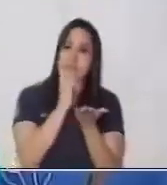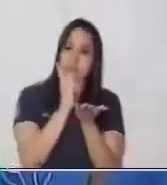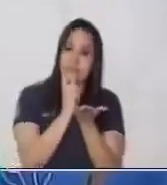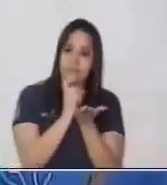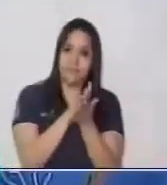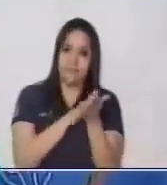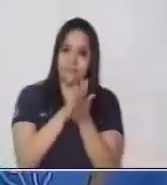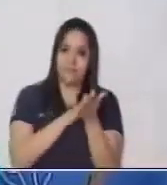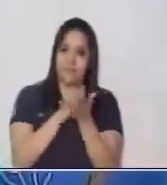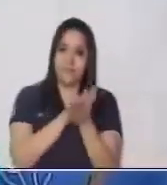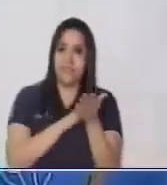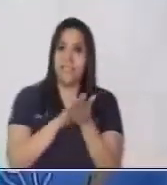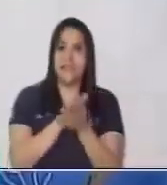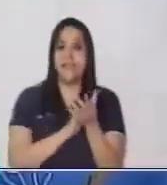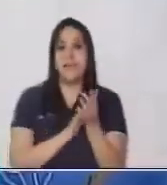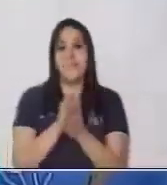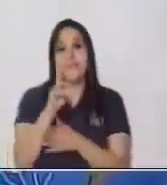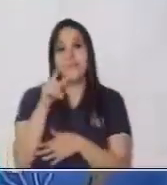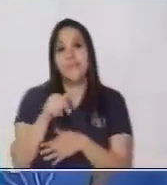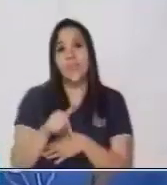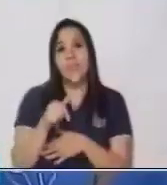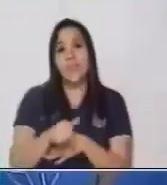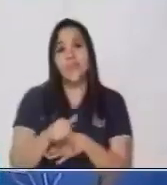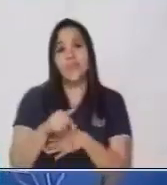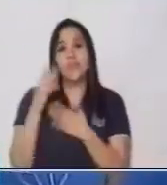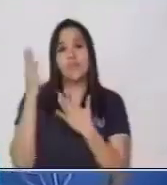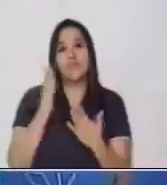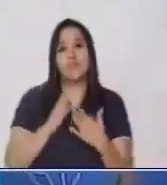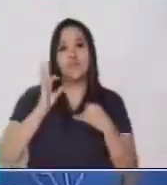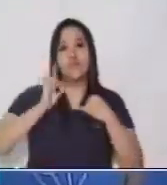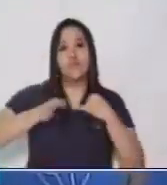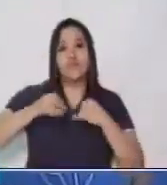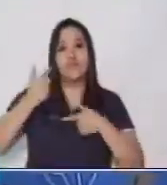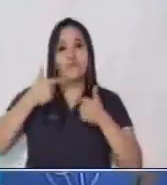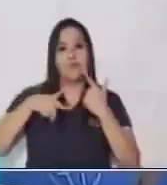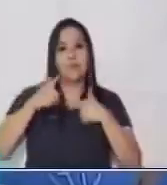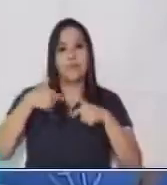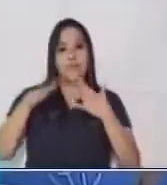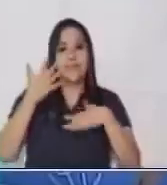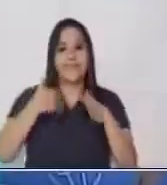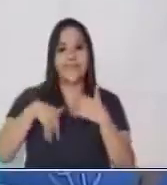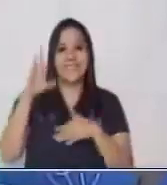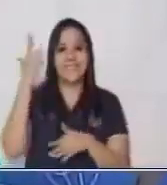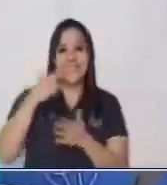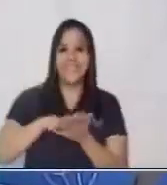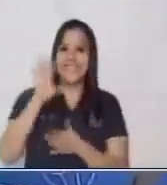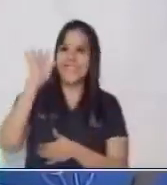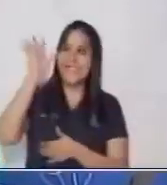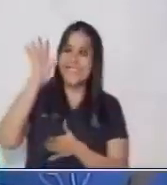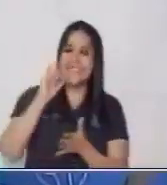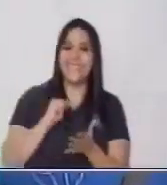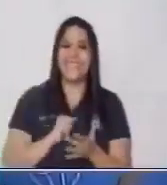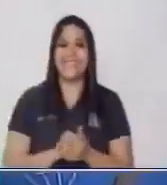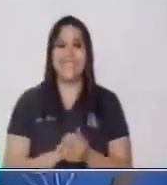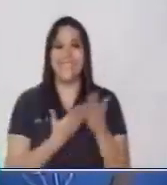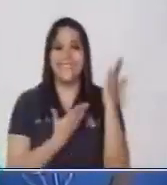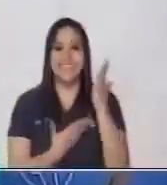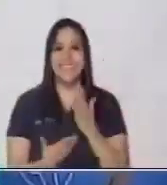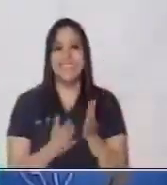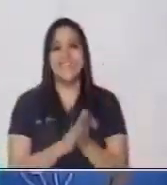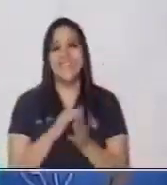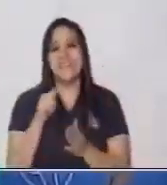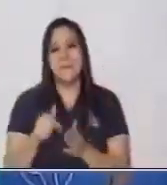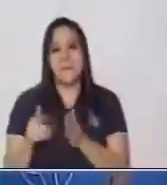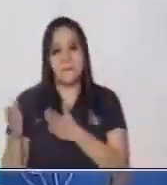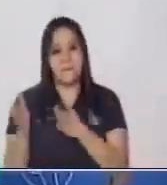aplicarte. Y en esta oportunidad le daré la bienvenida a nuestra intérprete de lenguas de señas, Lourdes. Hola Lourdes, bienvenida.